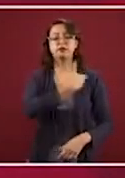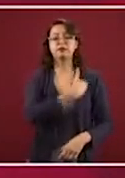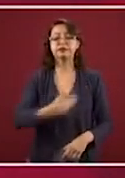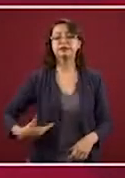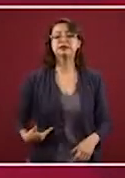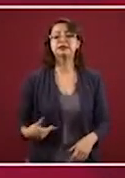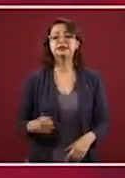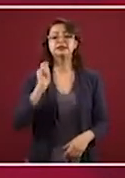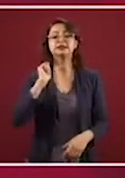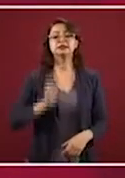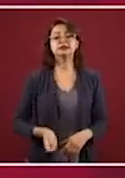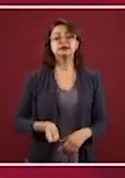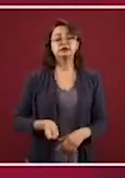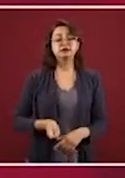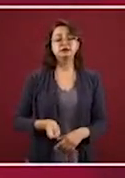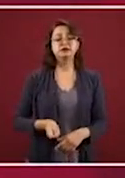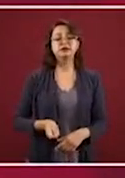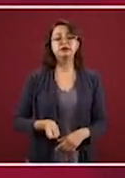debe ser